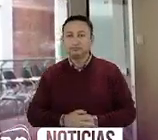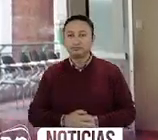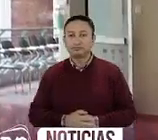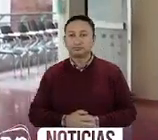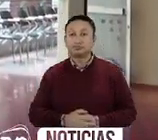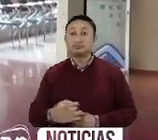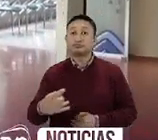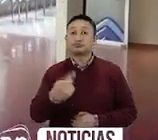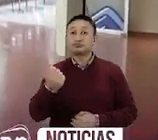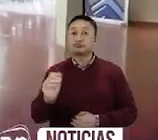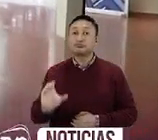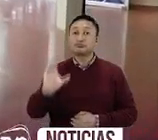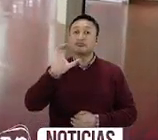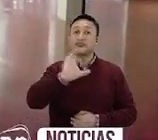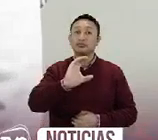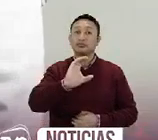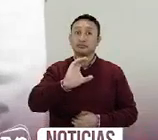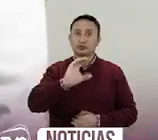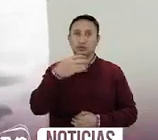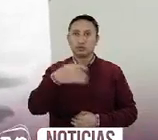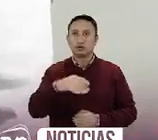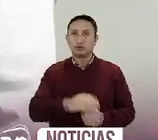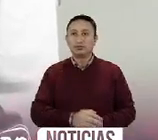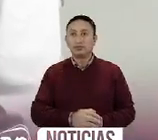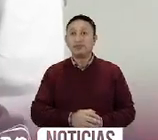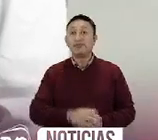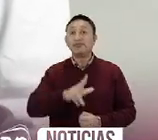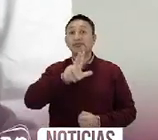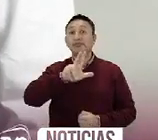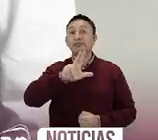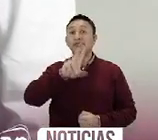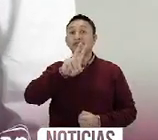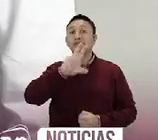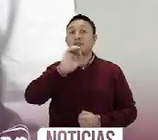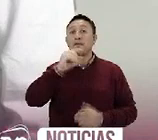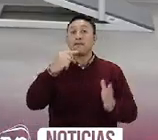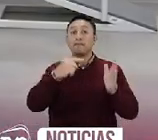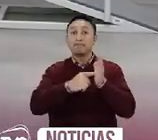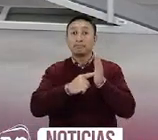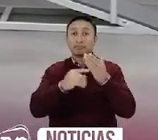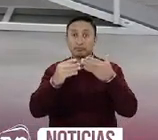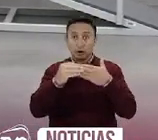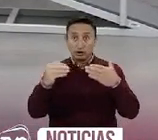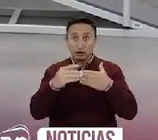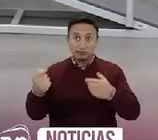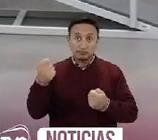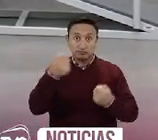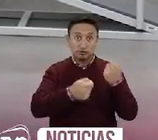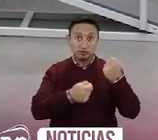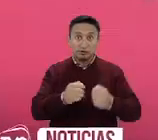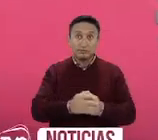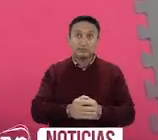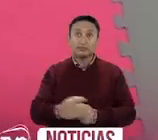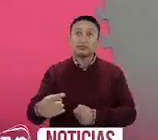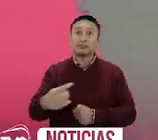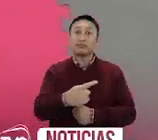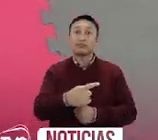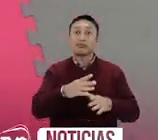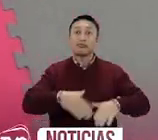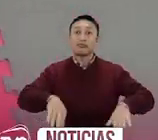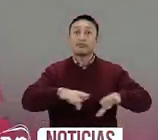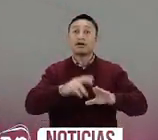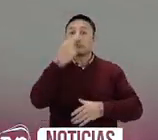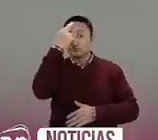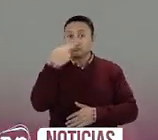invertido en esta repotenciación no es poco. Fueron casi $320,000 los destinados. Una de las áreas es la de